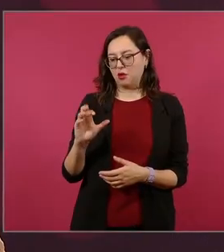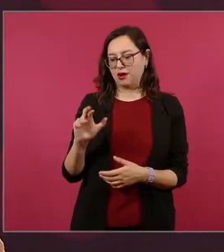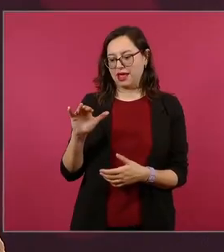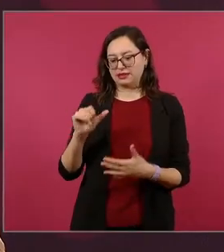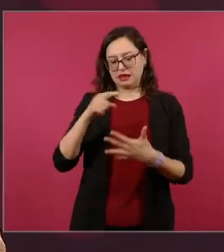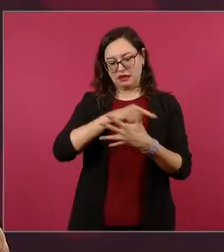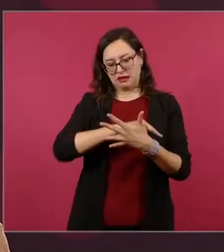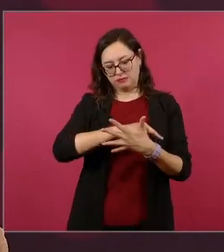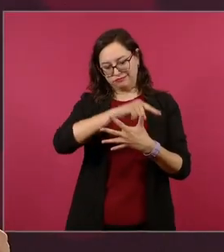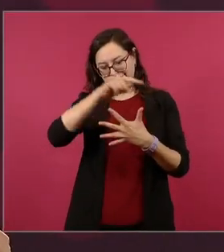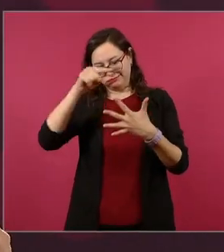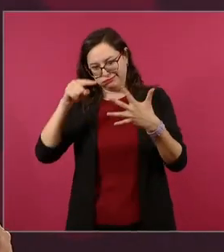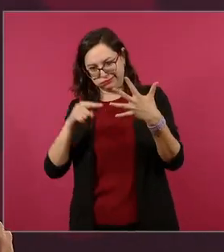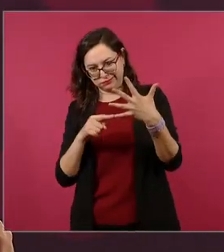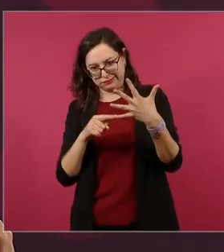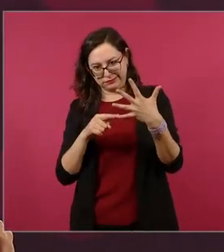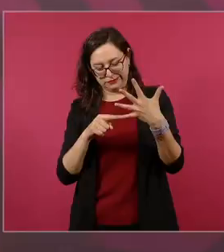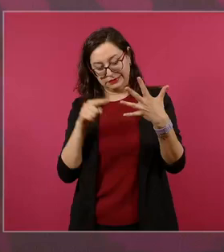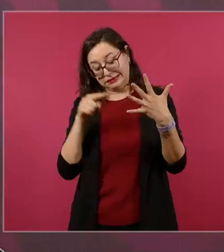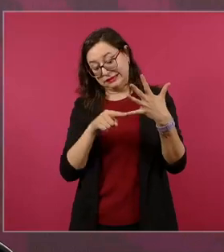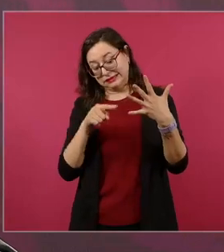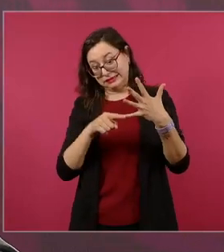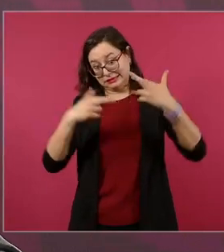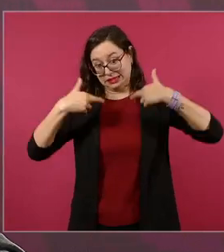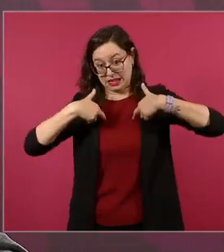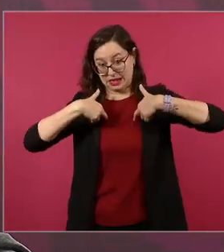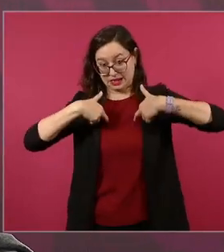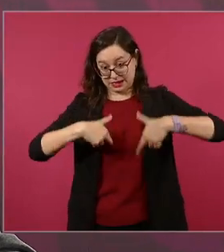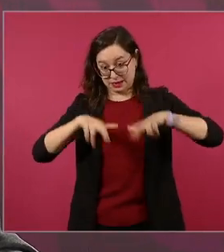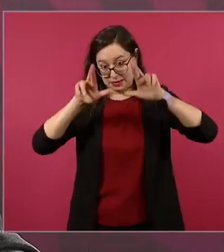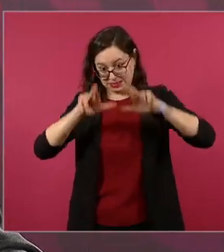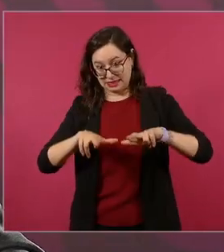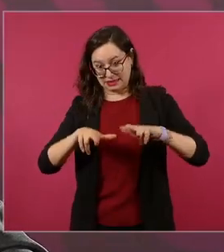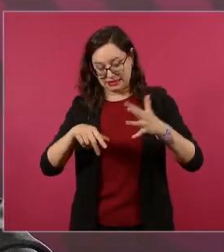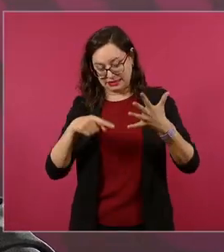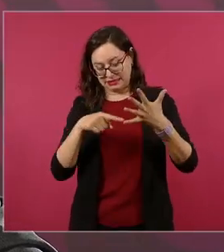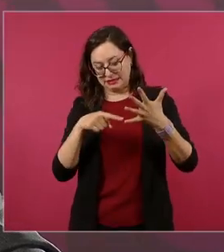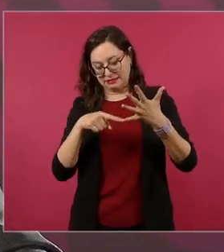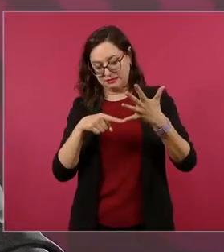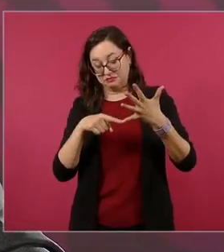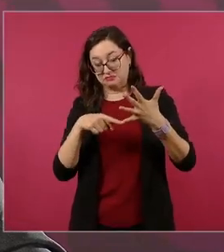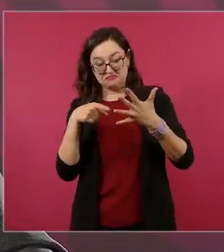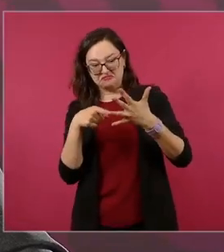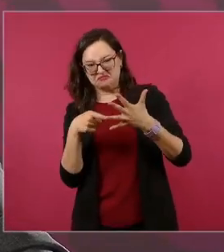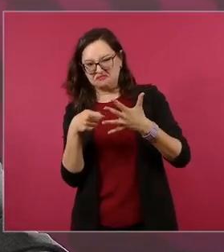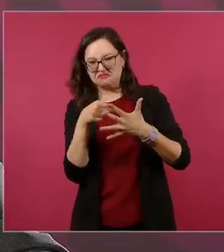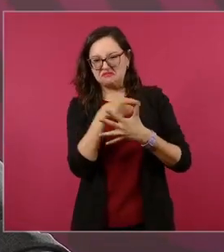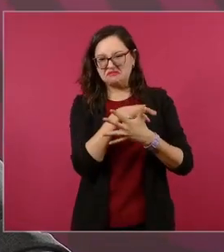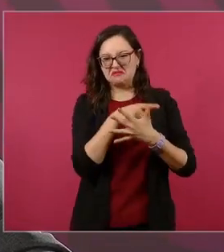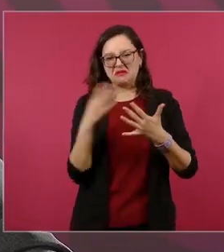cuando la democracia tiene una connotación